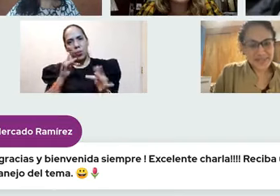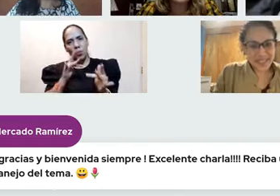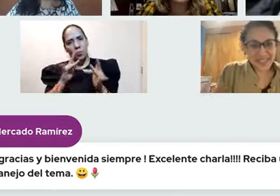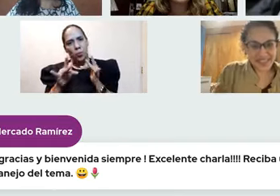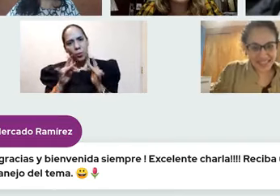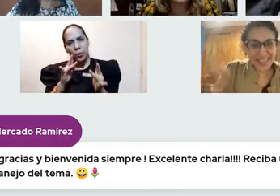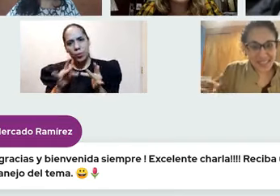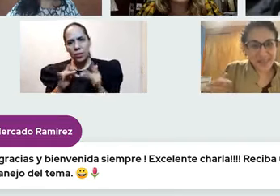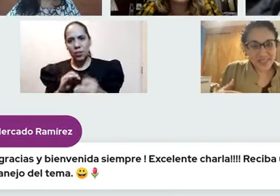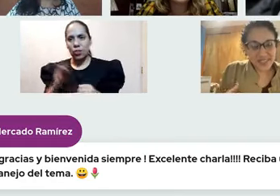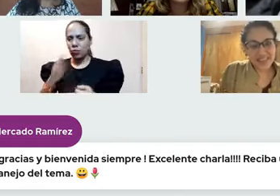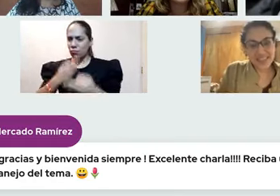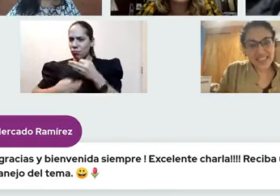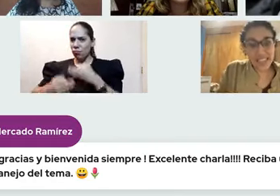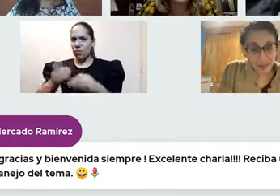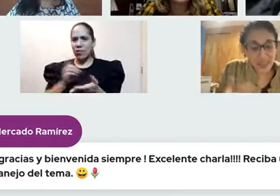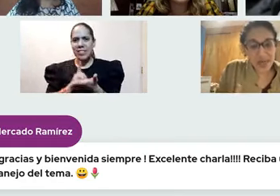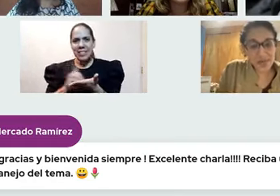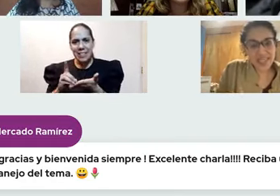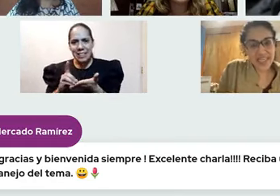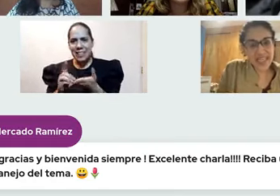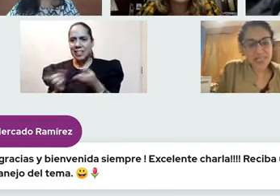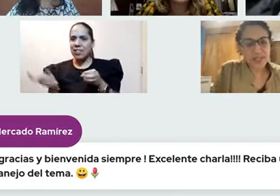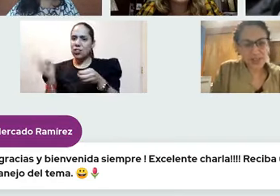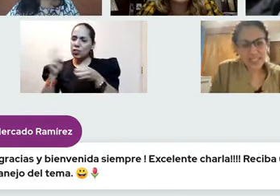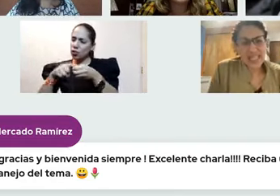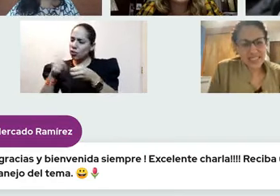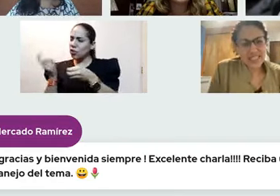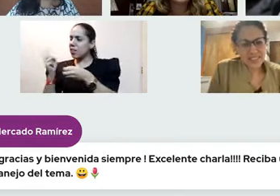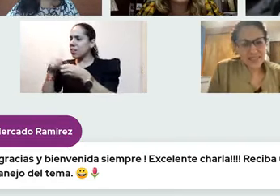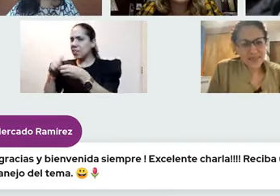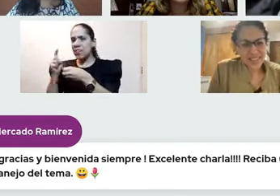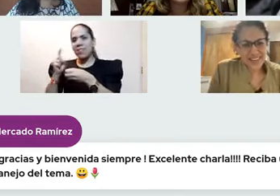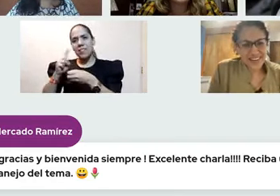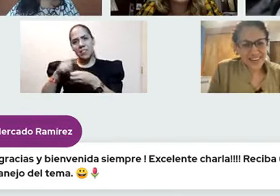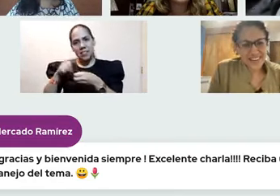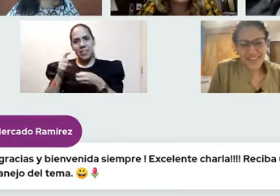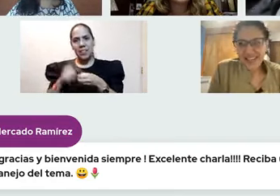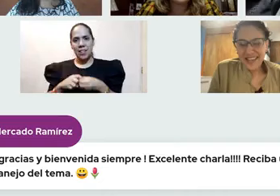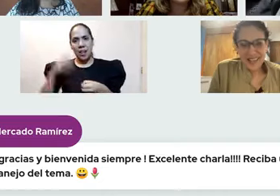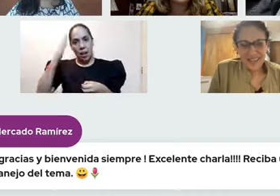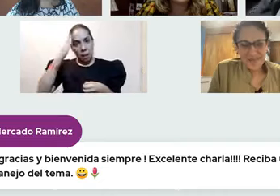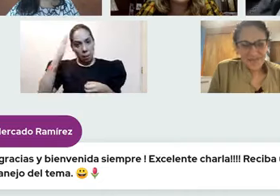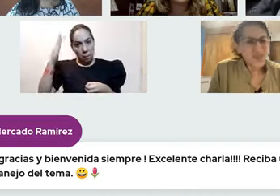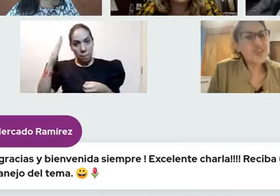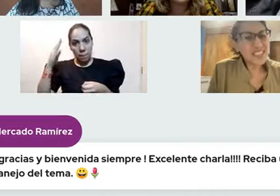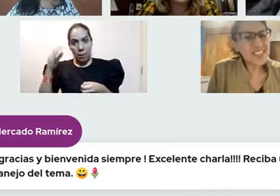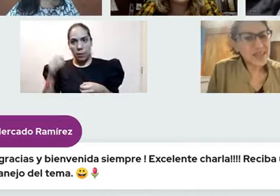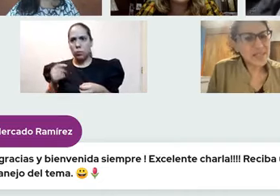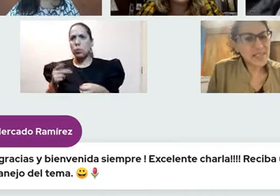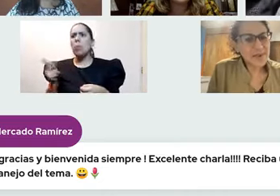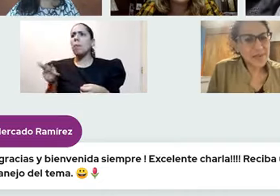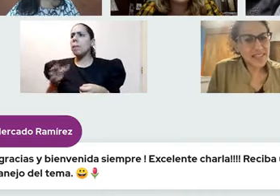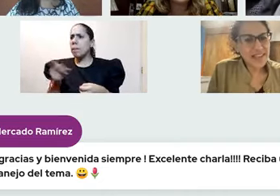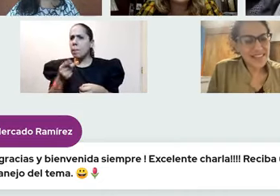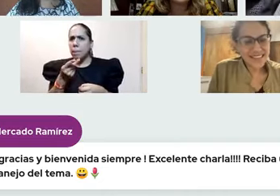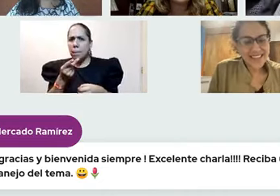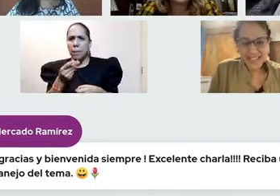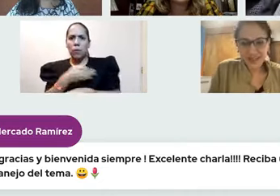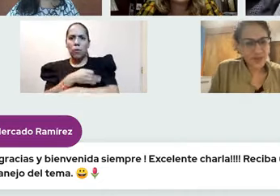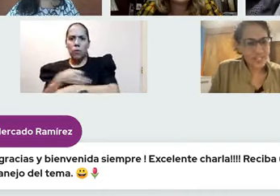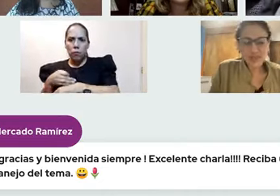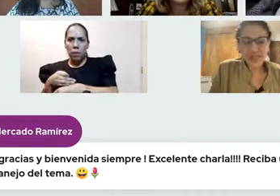colaboremos, integremos, incluyamos a las personas a las que tenemos cercana, no necesariamente